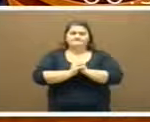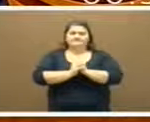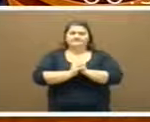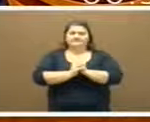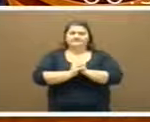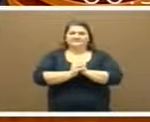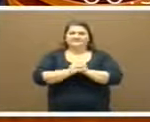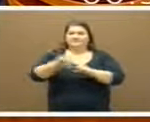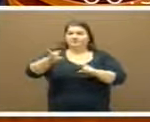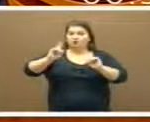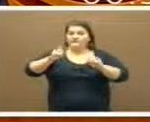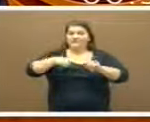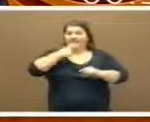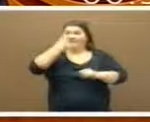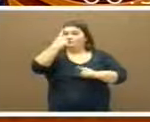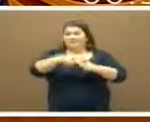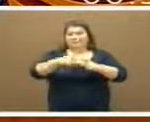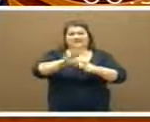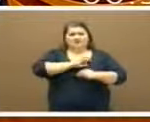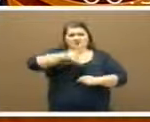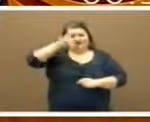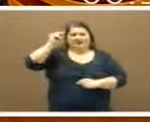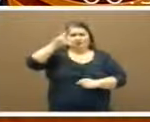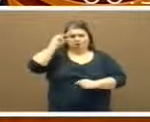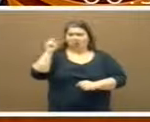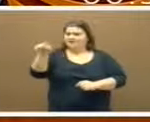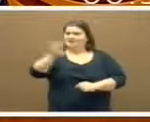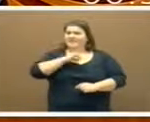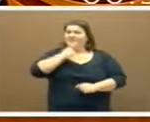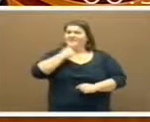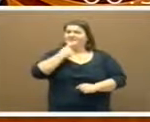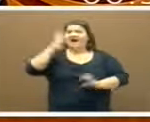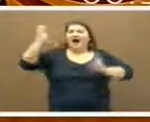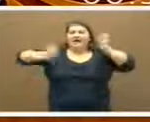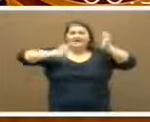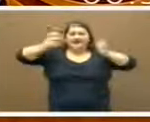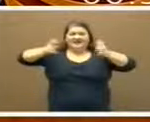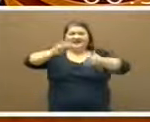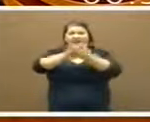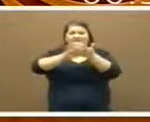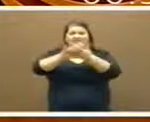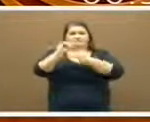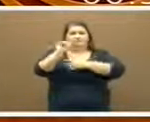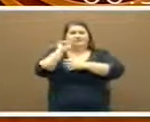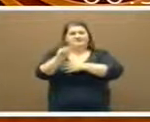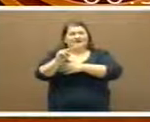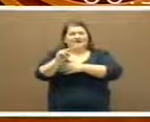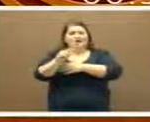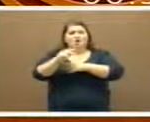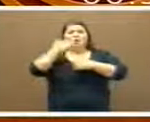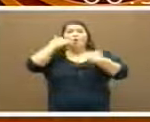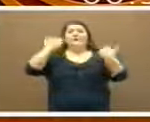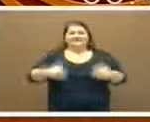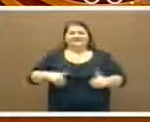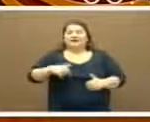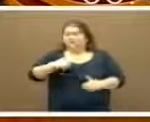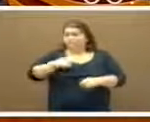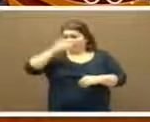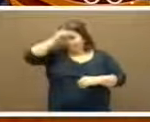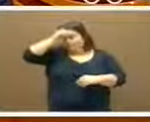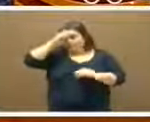Una simple alusión al señor Casco, que decía que los animales, cuando habla de ellos, habla desde el punto de vista humanista. Yo también comparto con